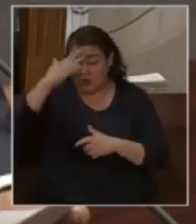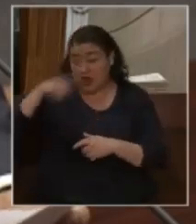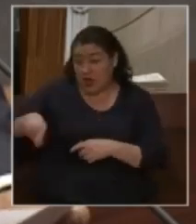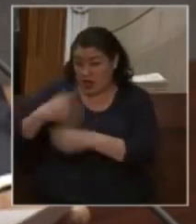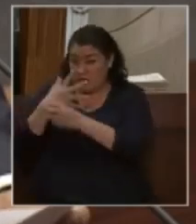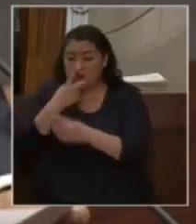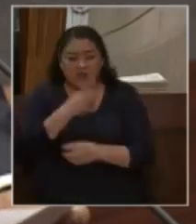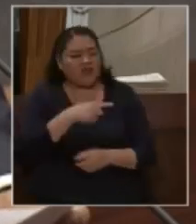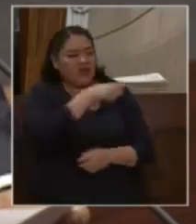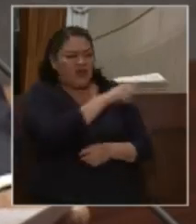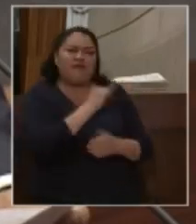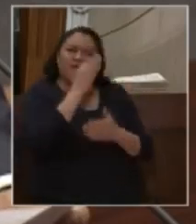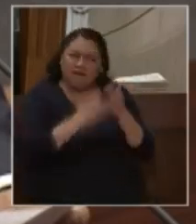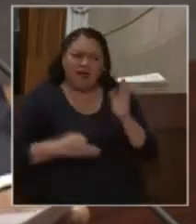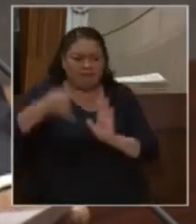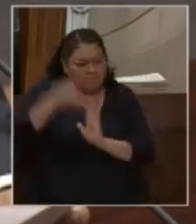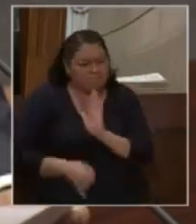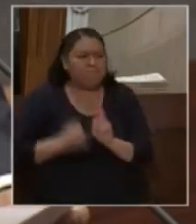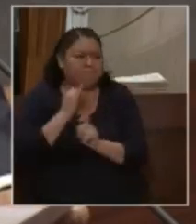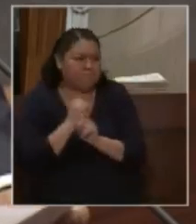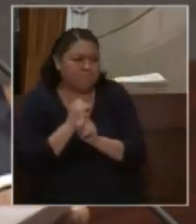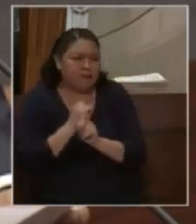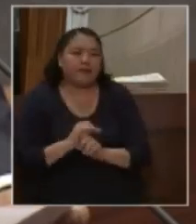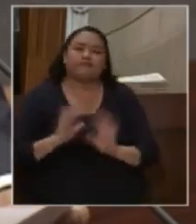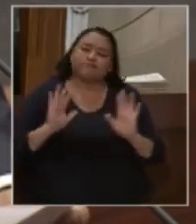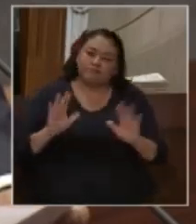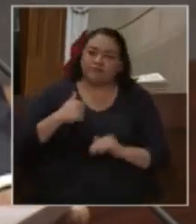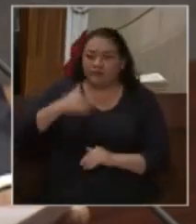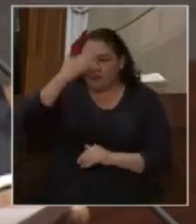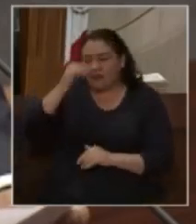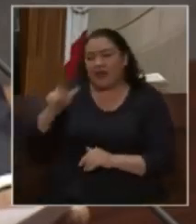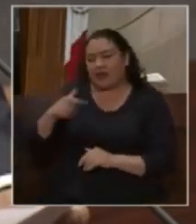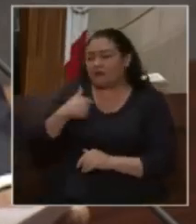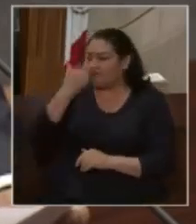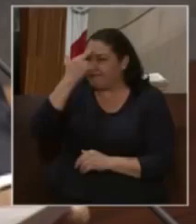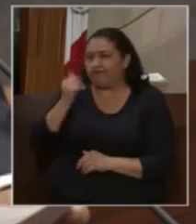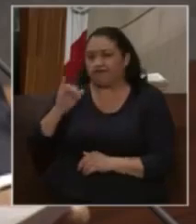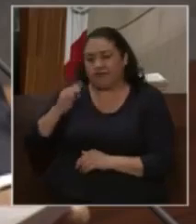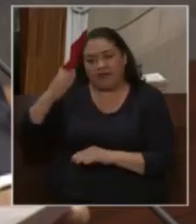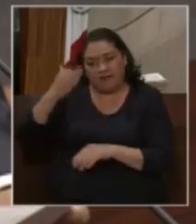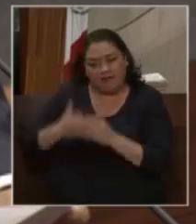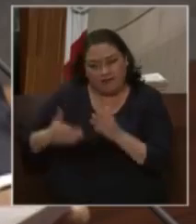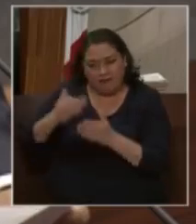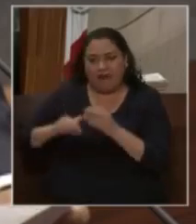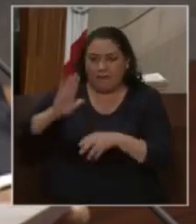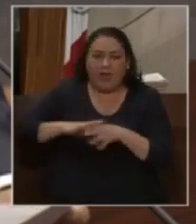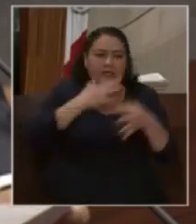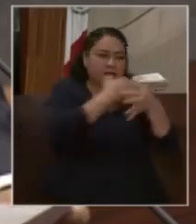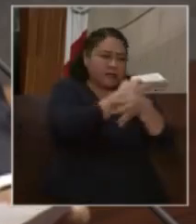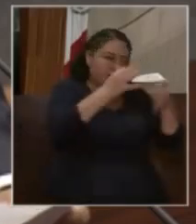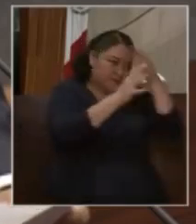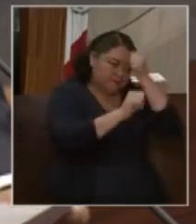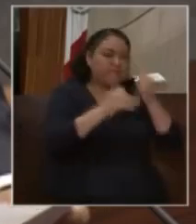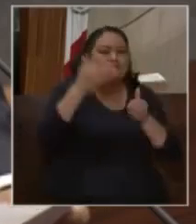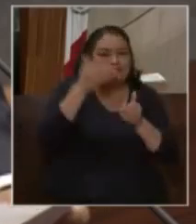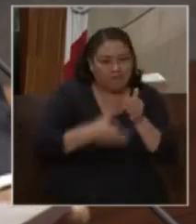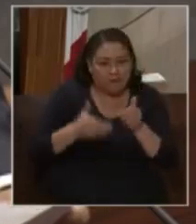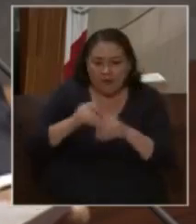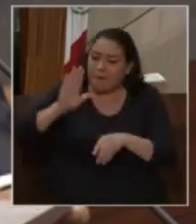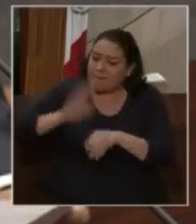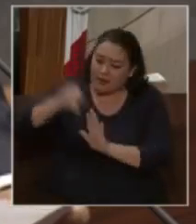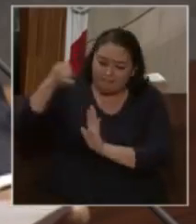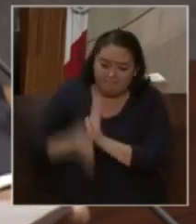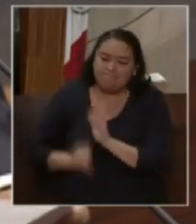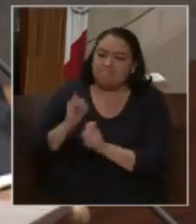la falta de exhaustividad en la investigación, se propone declararlo fundado y suficiente para revocar, ya que la autoridad responsable no agotó la línea